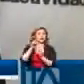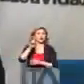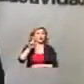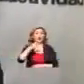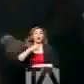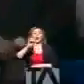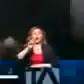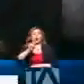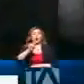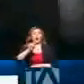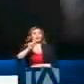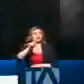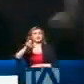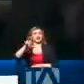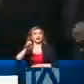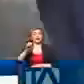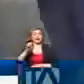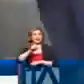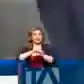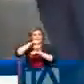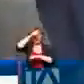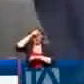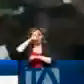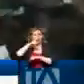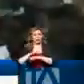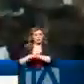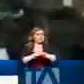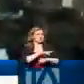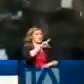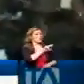Ramiro González, que fue detenido en Perú, pero ese país